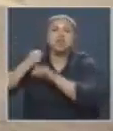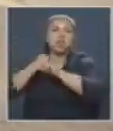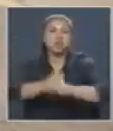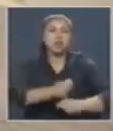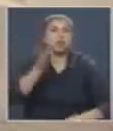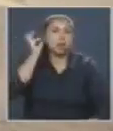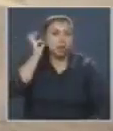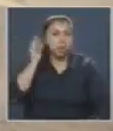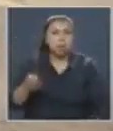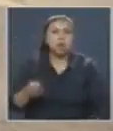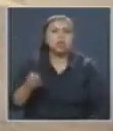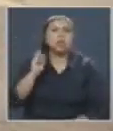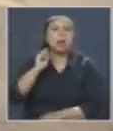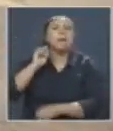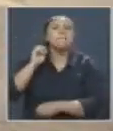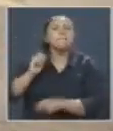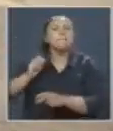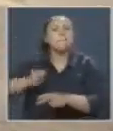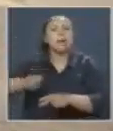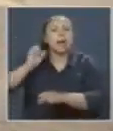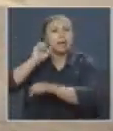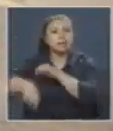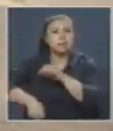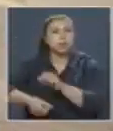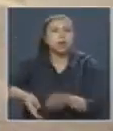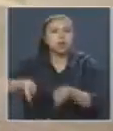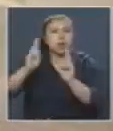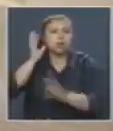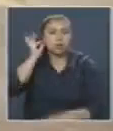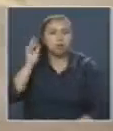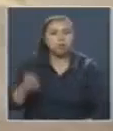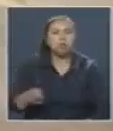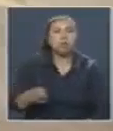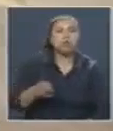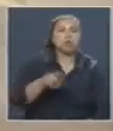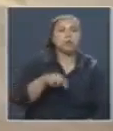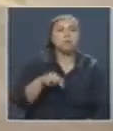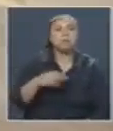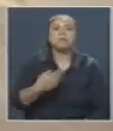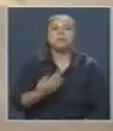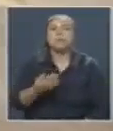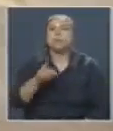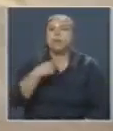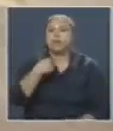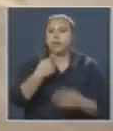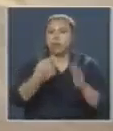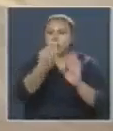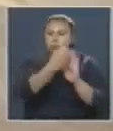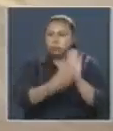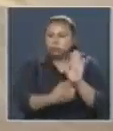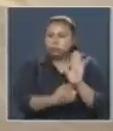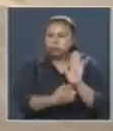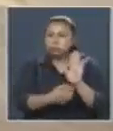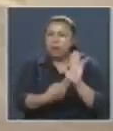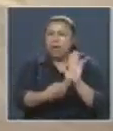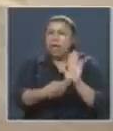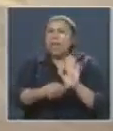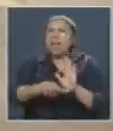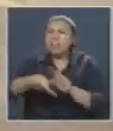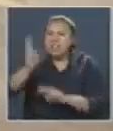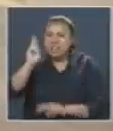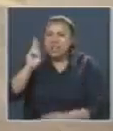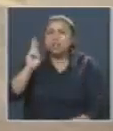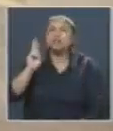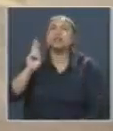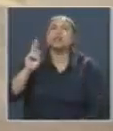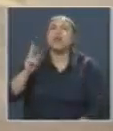existe derecho universal y acá le preguntó directamente al ministro buscarán que se desconozcan este derecho a la tutela laboral de